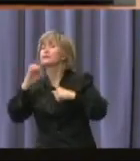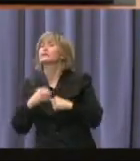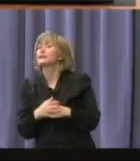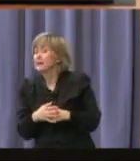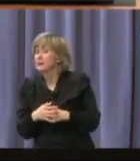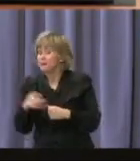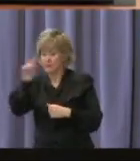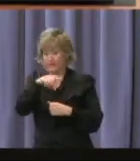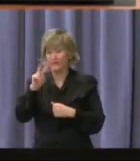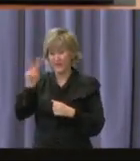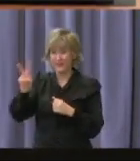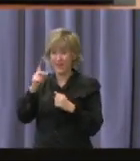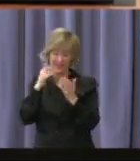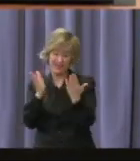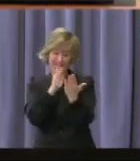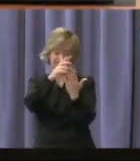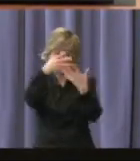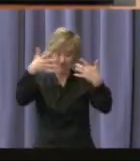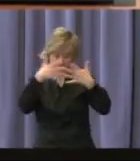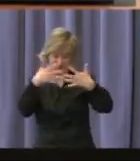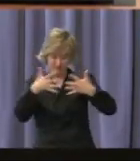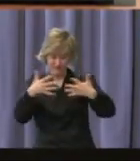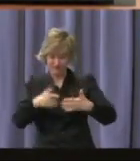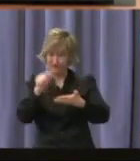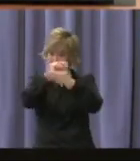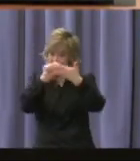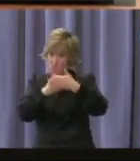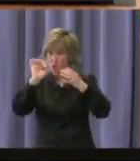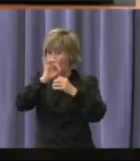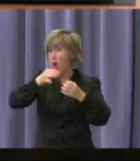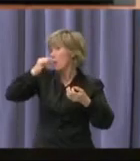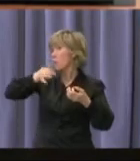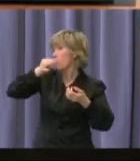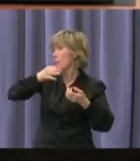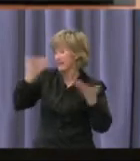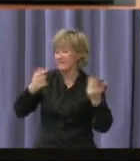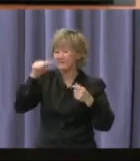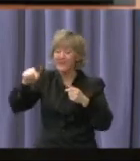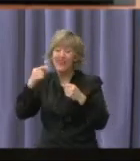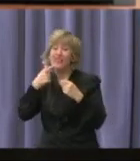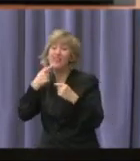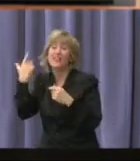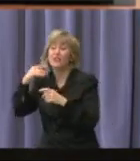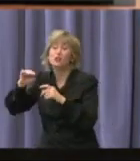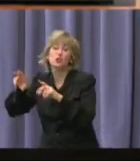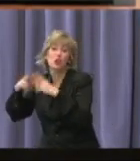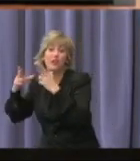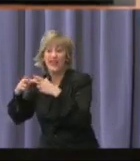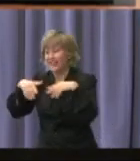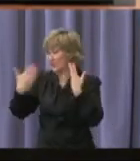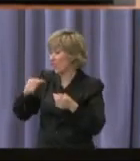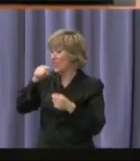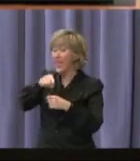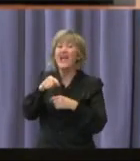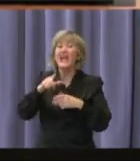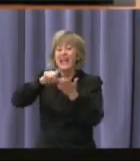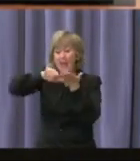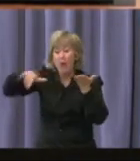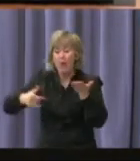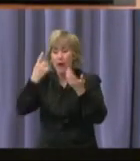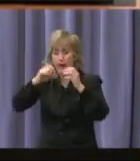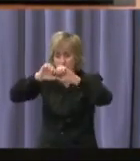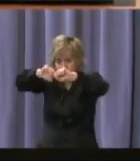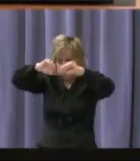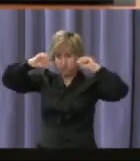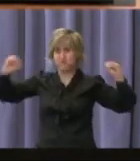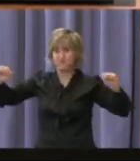si no, a los textos orales y escritos que hay. Y eso nos dice y nos radiografía la sociedad. Por tanto, el lenguaje es como una radiografía.